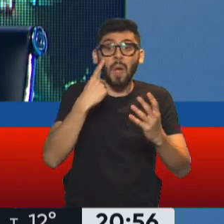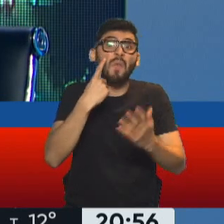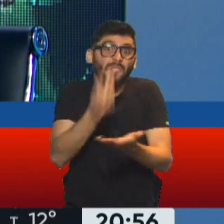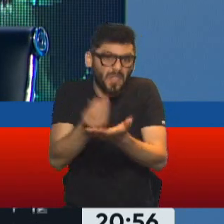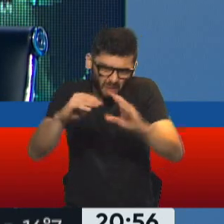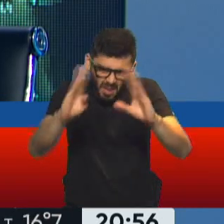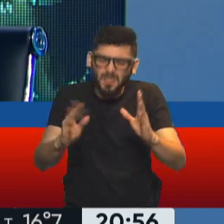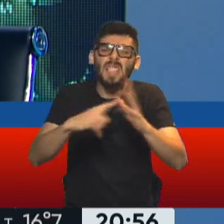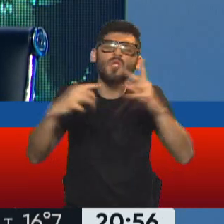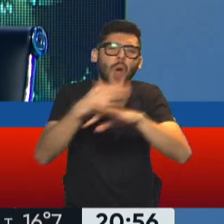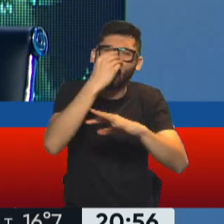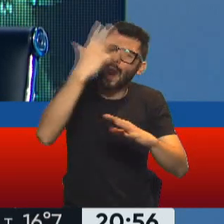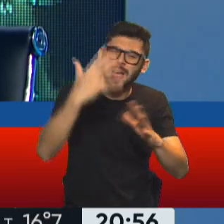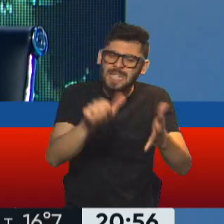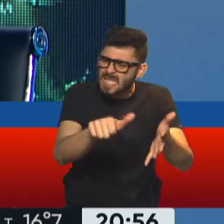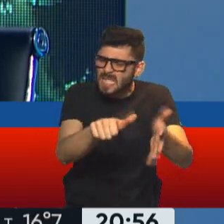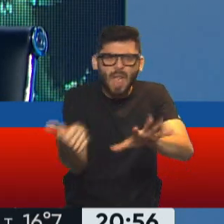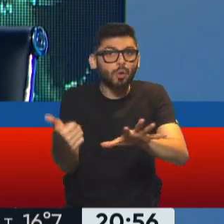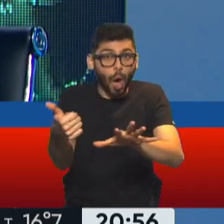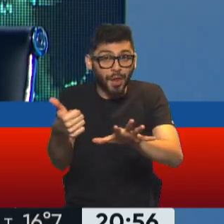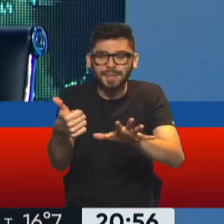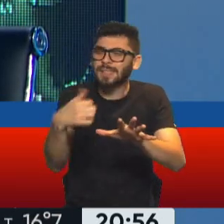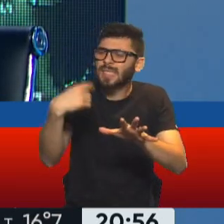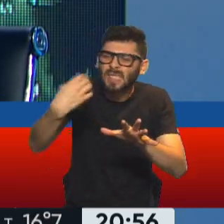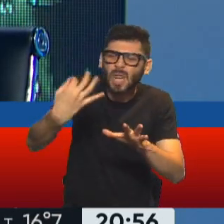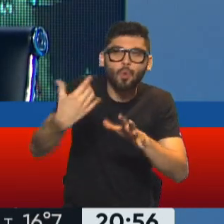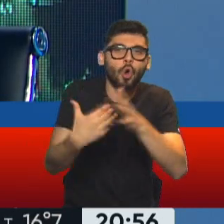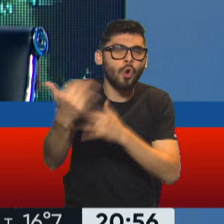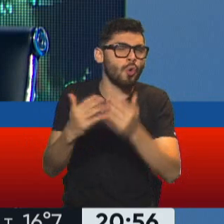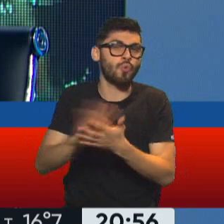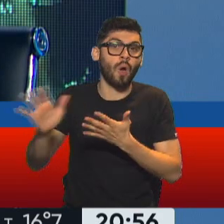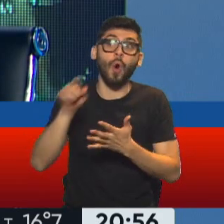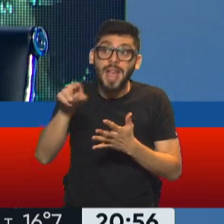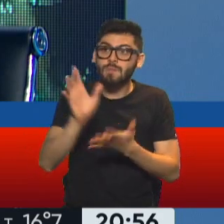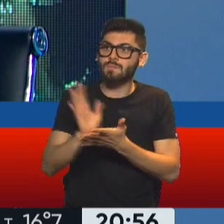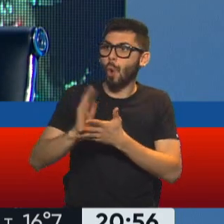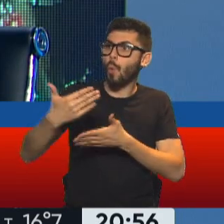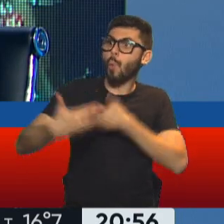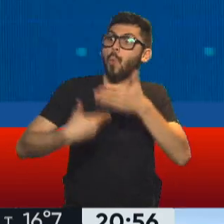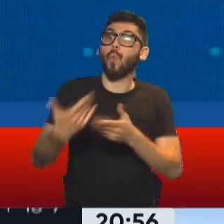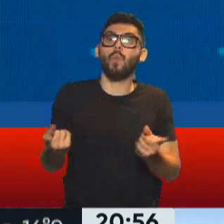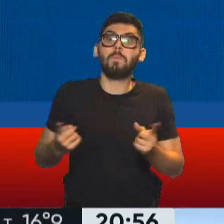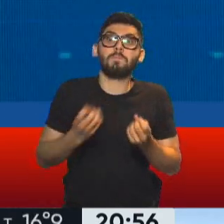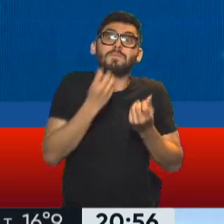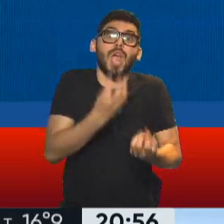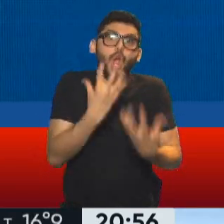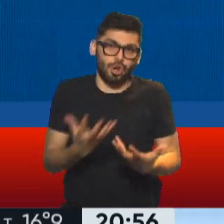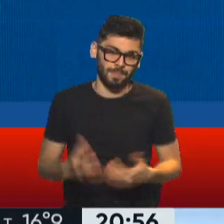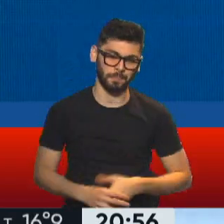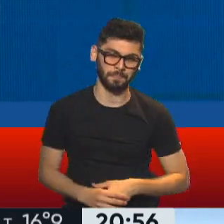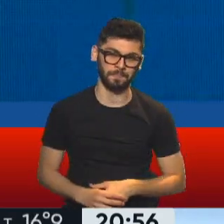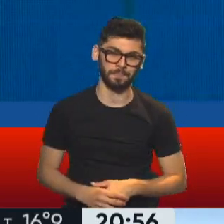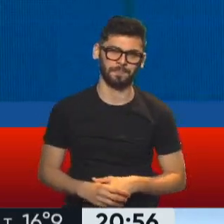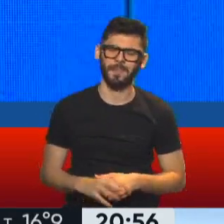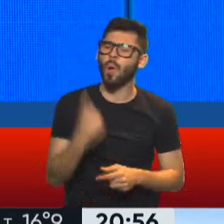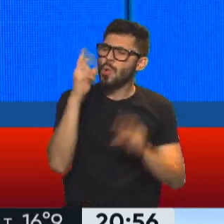en la ciudad que sea, tiene que haber una obra pública en marcha. Sí. Y esa es una señal de recuperación muy clara. Ahí hay un tema que es un